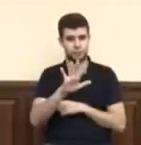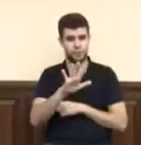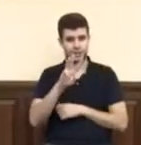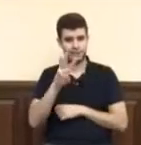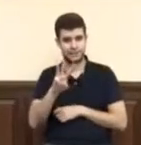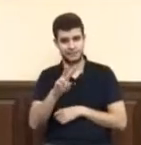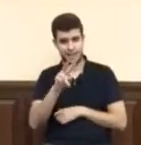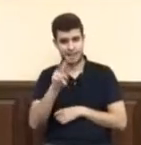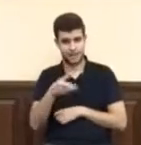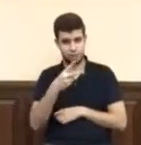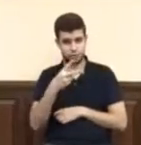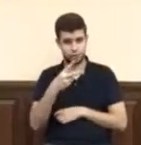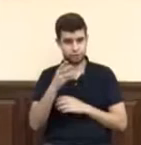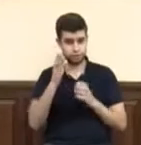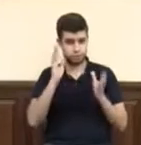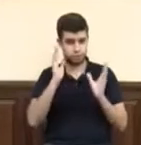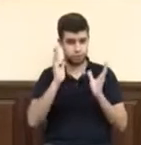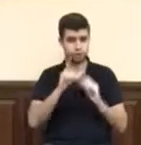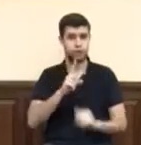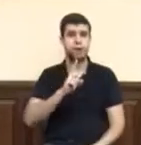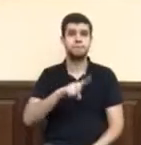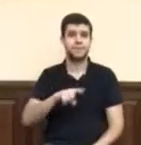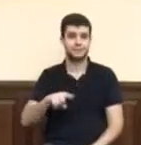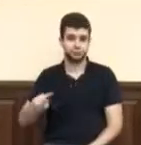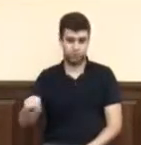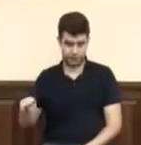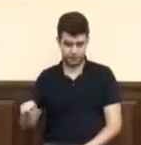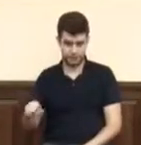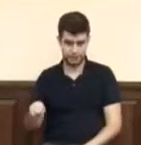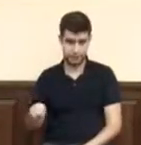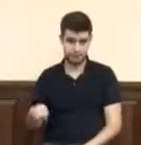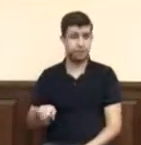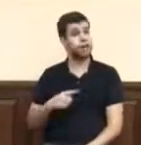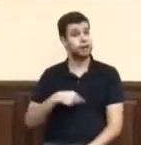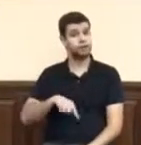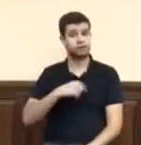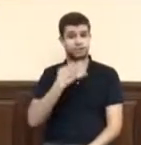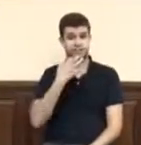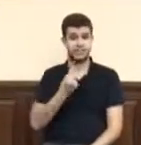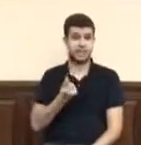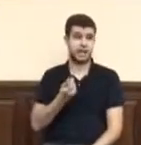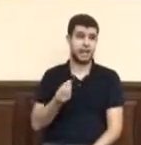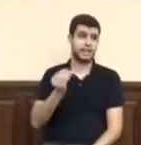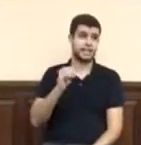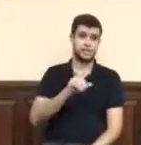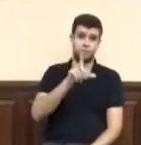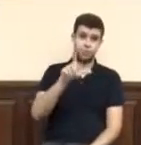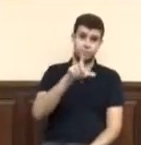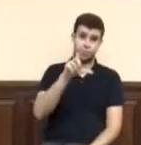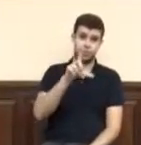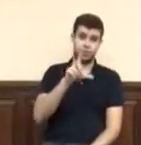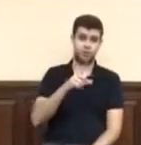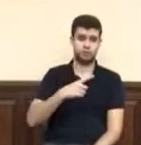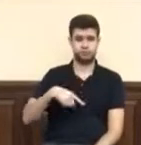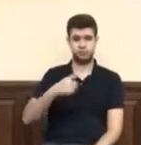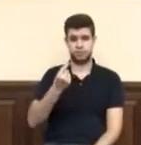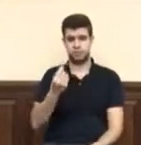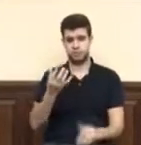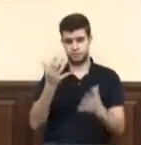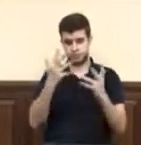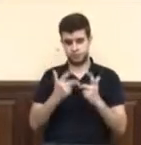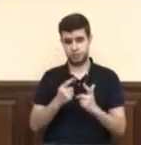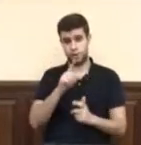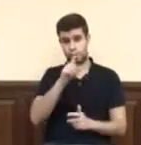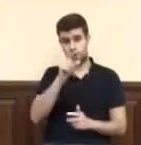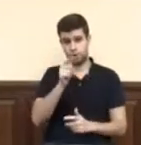4.853 euros brutos mensuales. Que si añadimos la paga extra de julio, nos ponemos en el mes